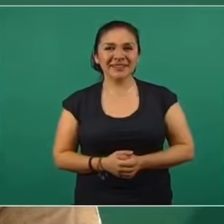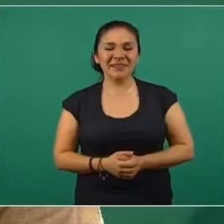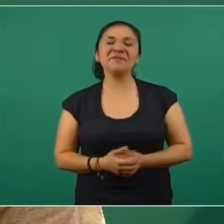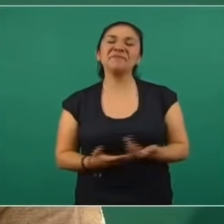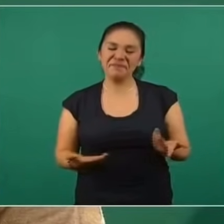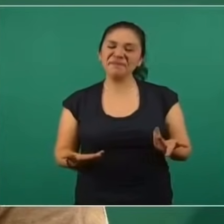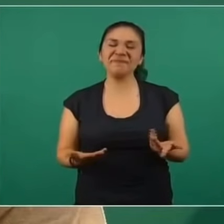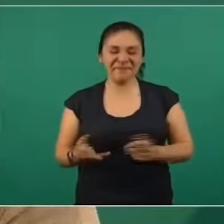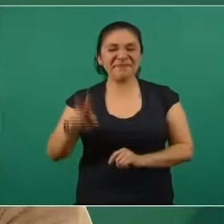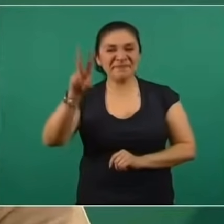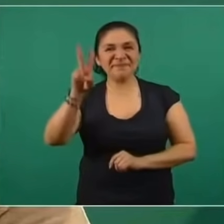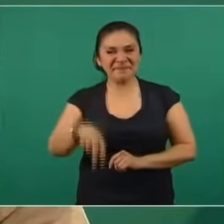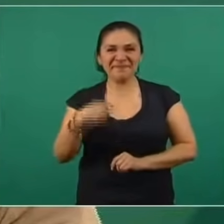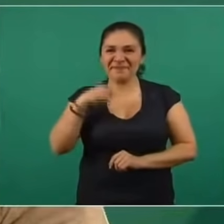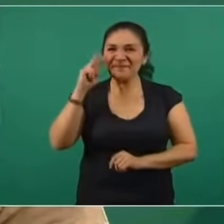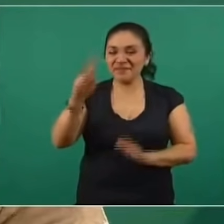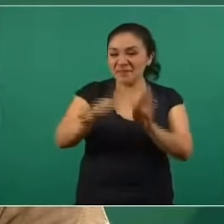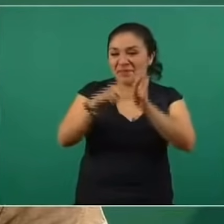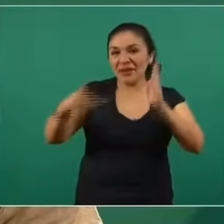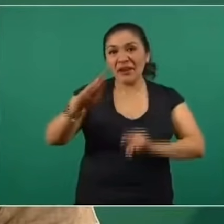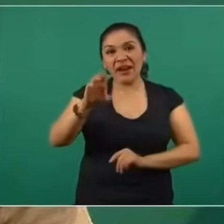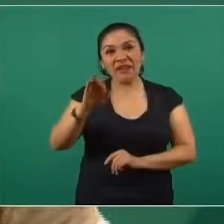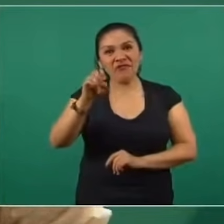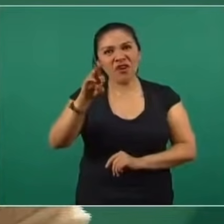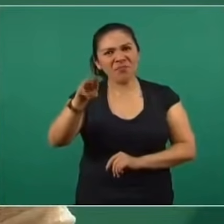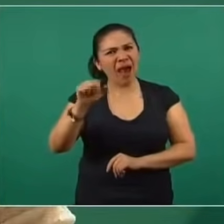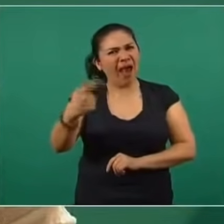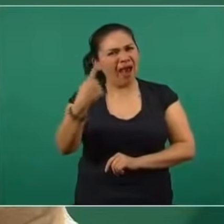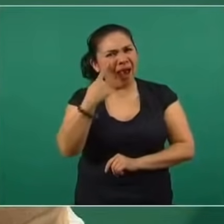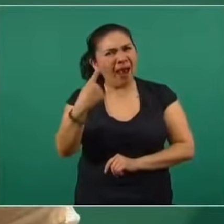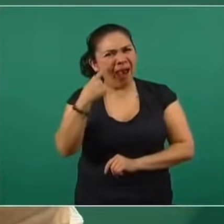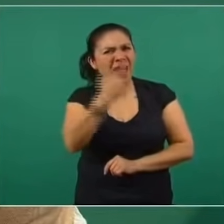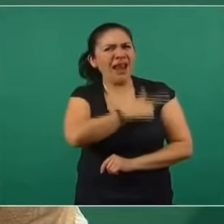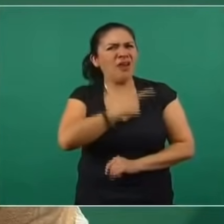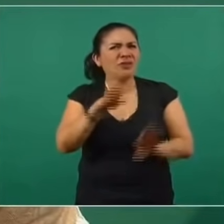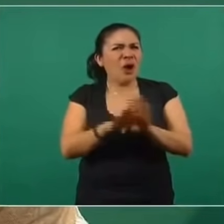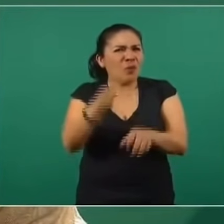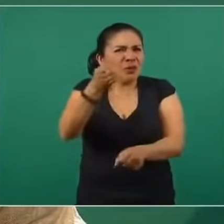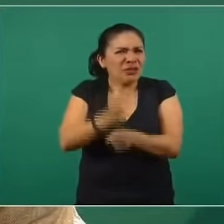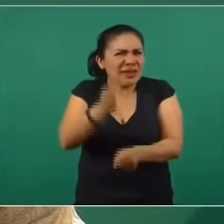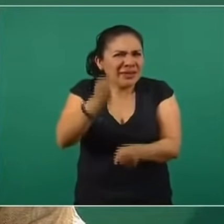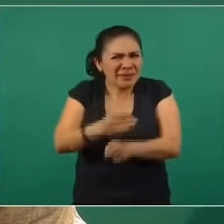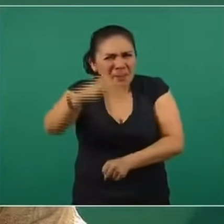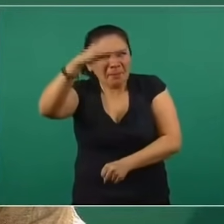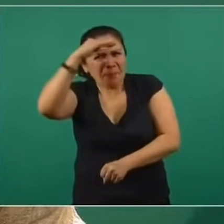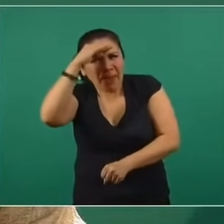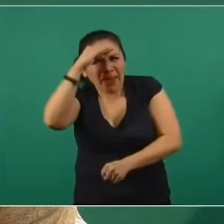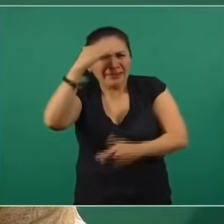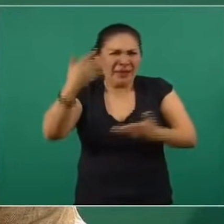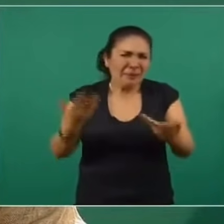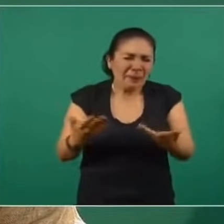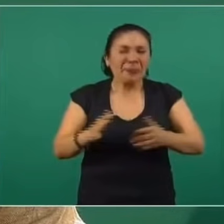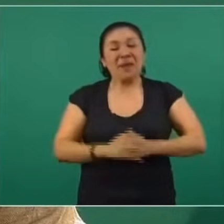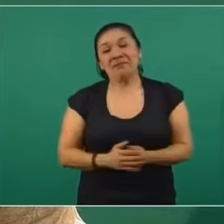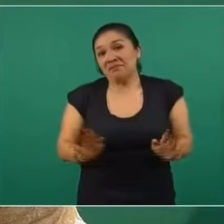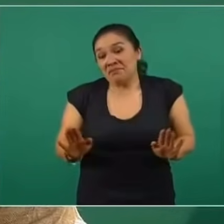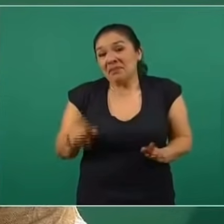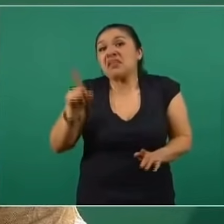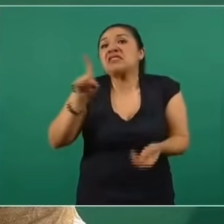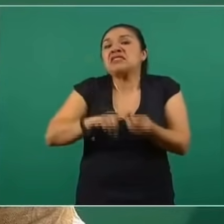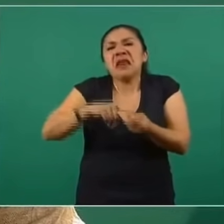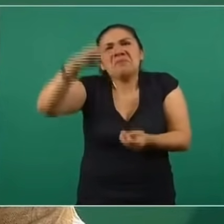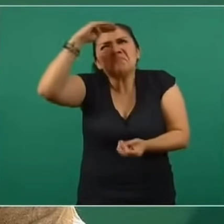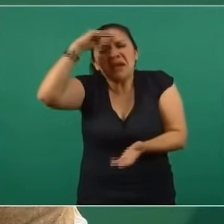Sí, efectivamente veo que el periódico Reforma le gusta hacer chascarrillos o hacer predicciones, no sé fundamentadas